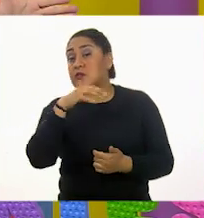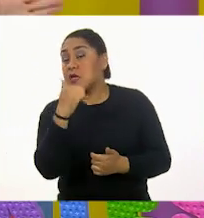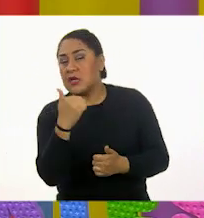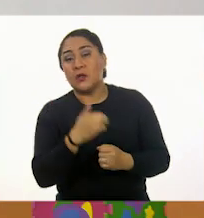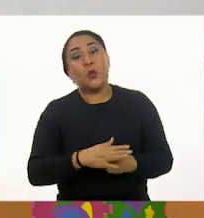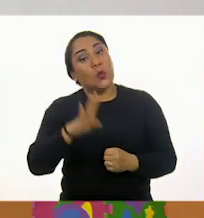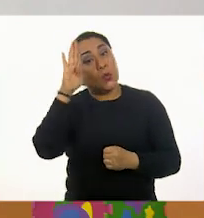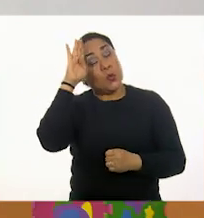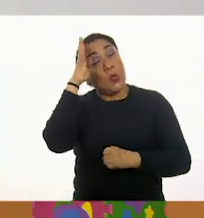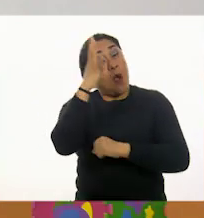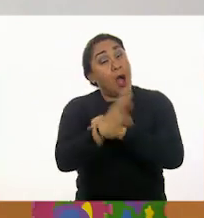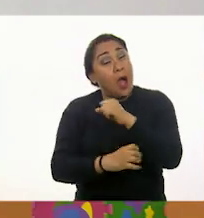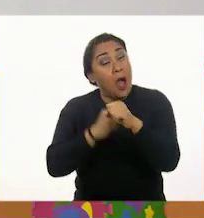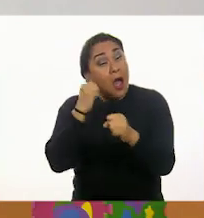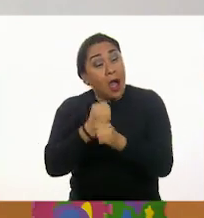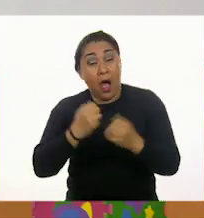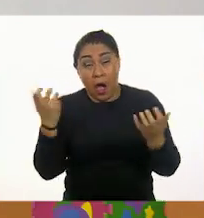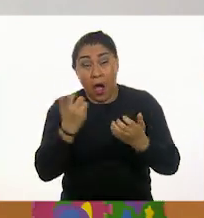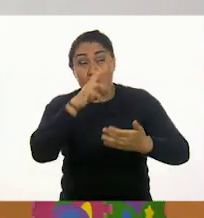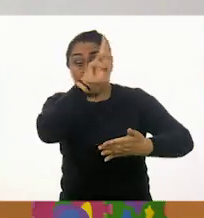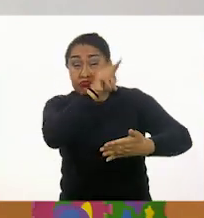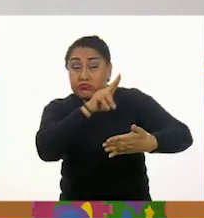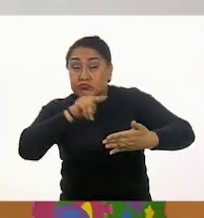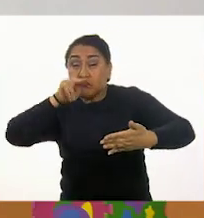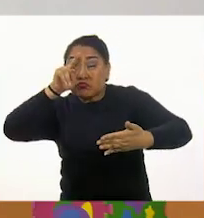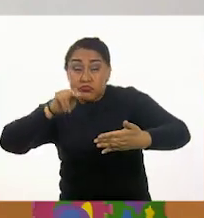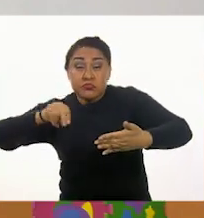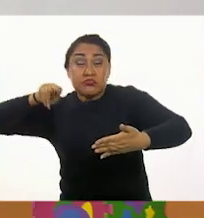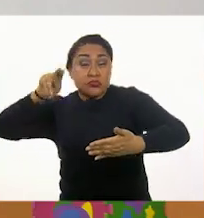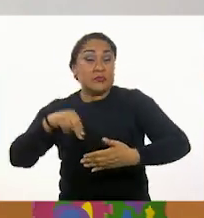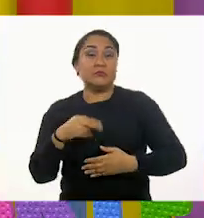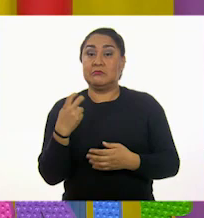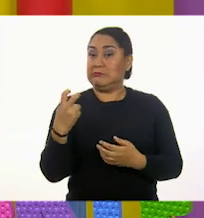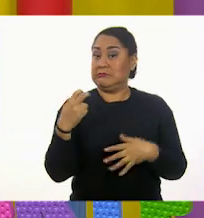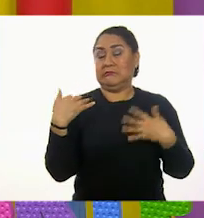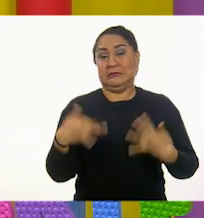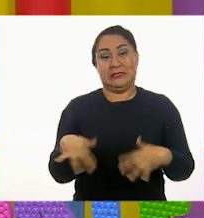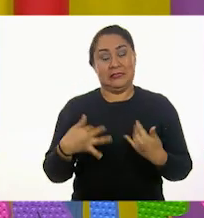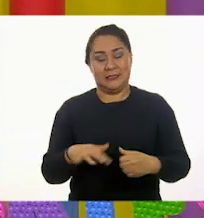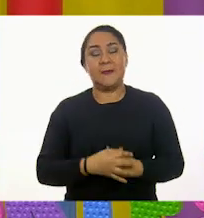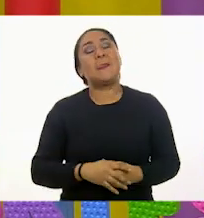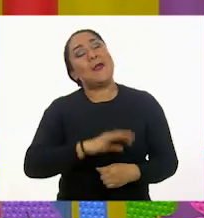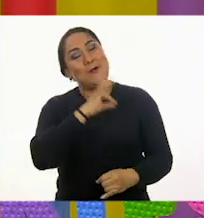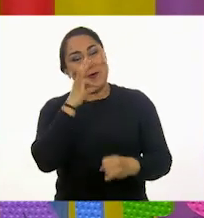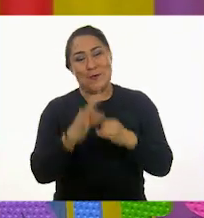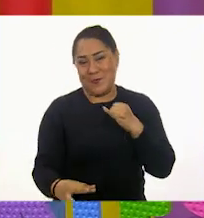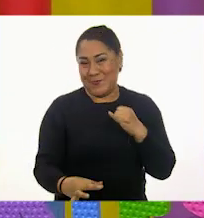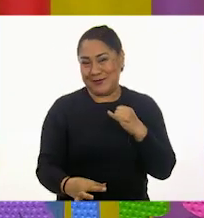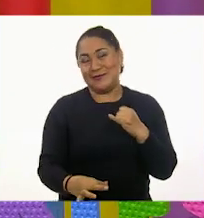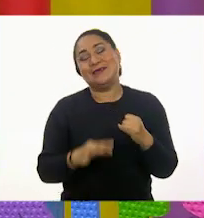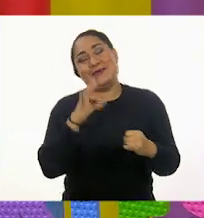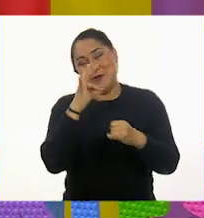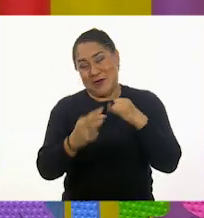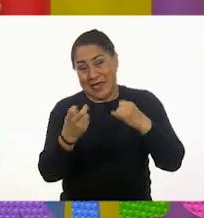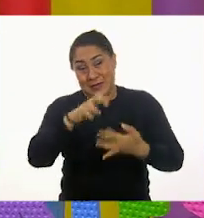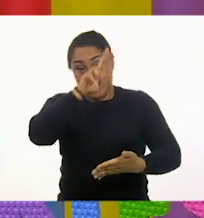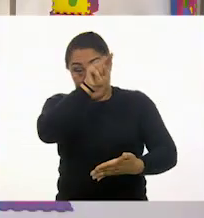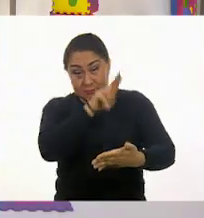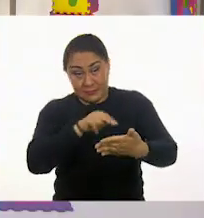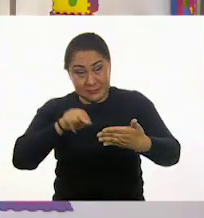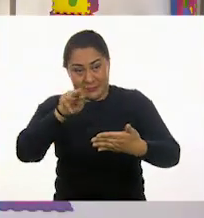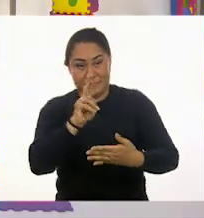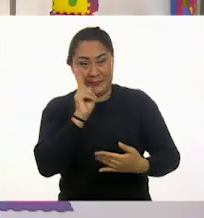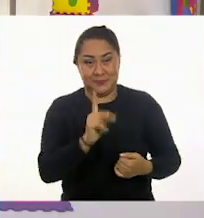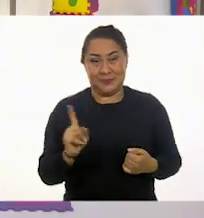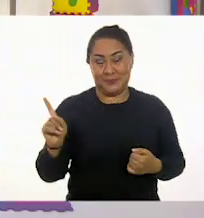es, tardó 4 años en realizar este mural. Ujú. Y tenemos la última pintura que